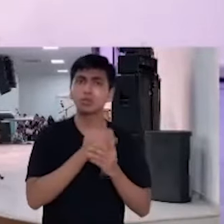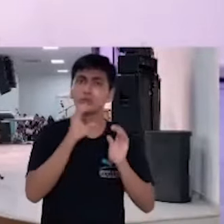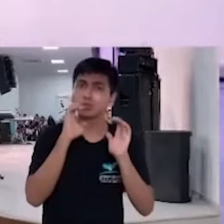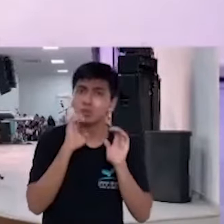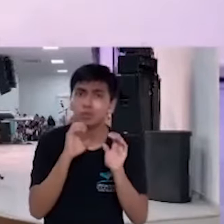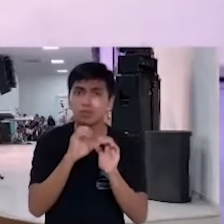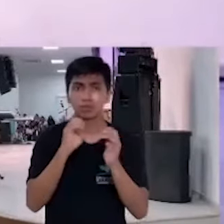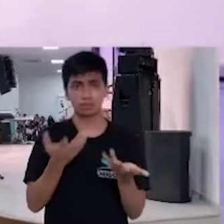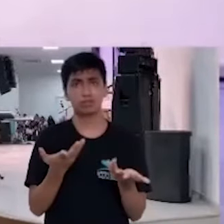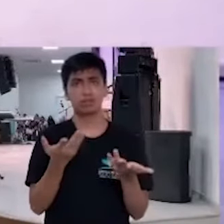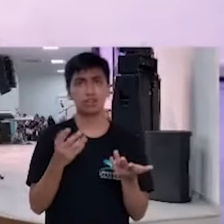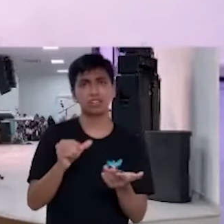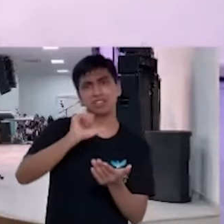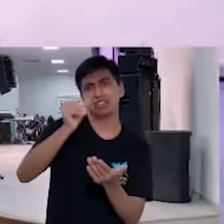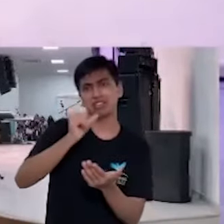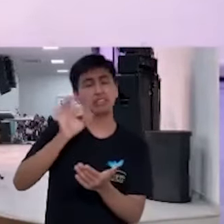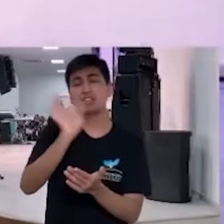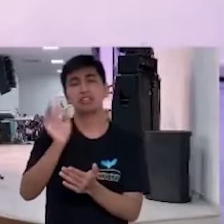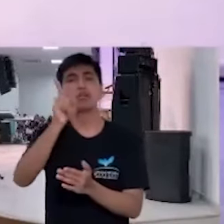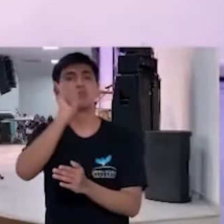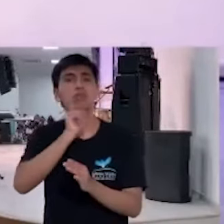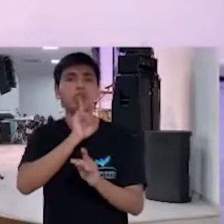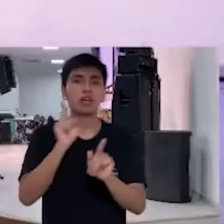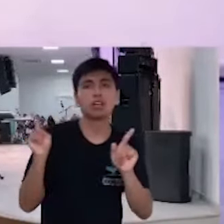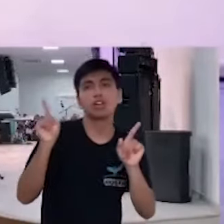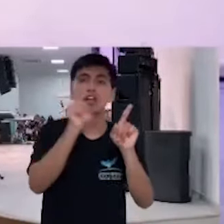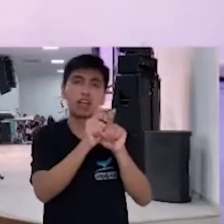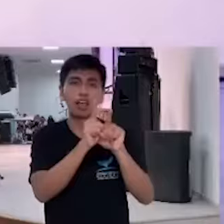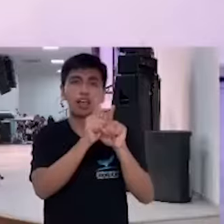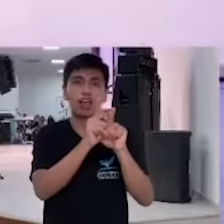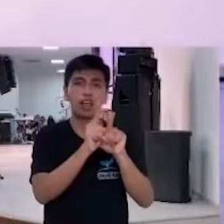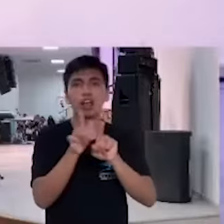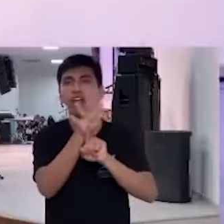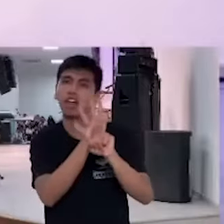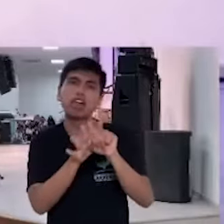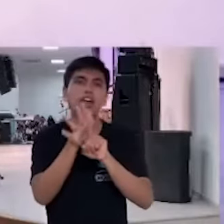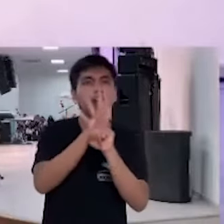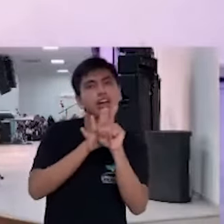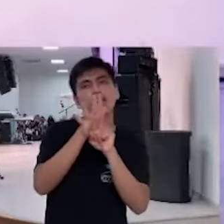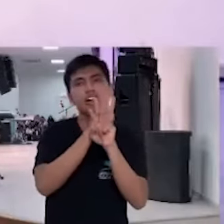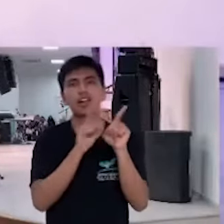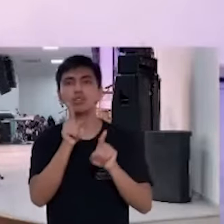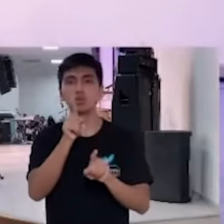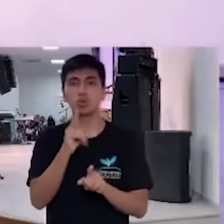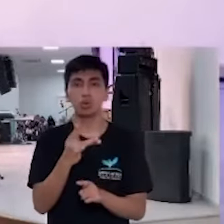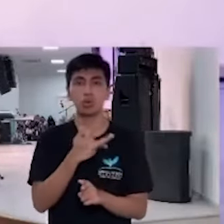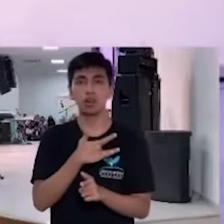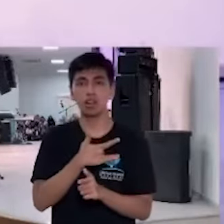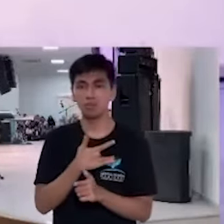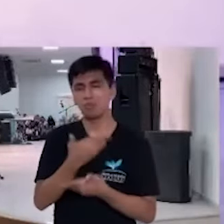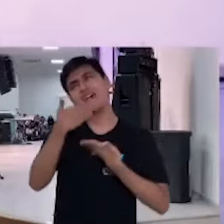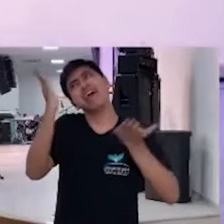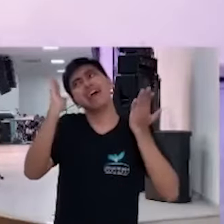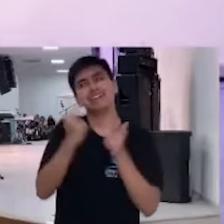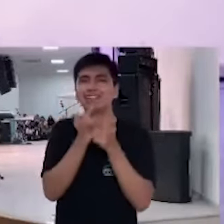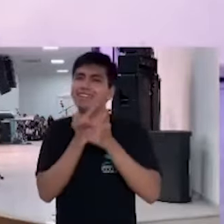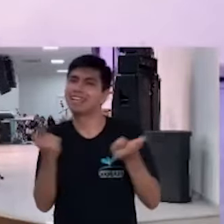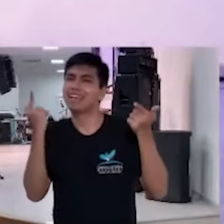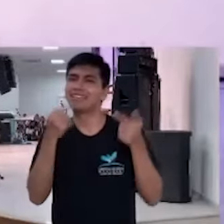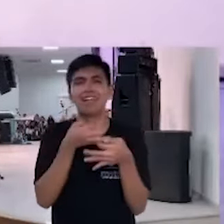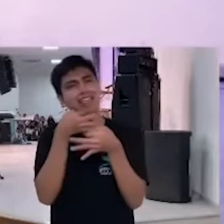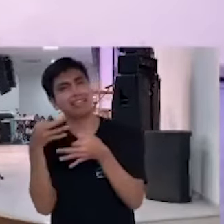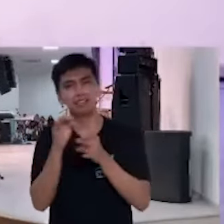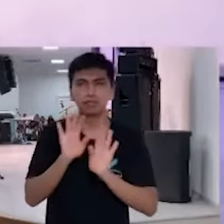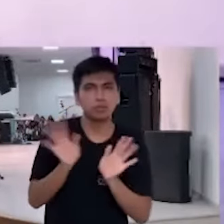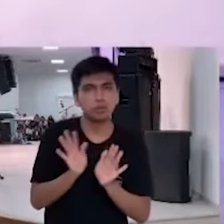que quiere salir contigo y que lo único que quiere es acostarse contigo. Guarda tu corazón. Por